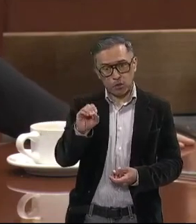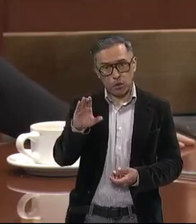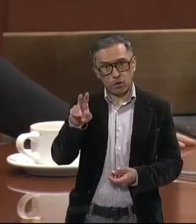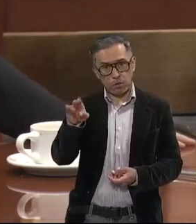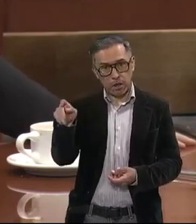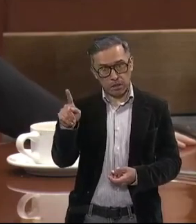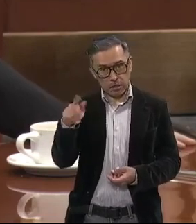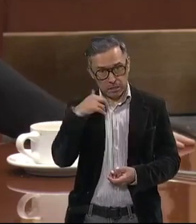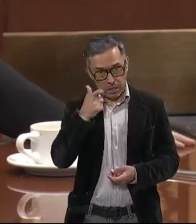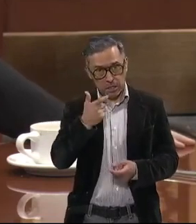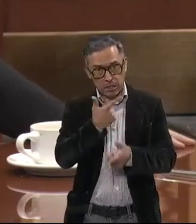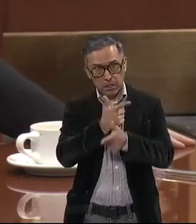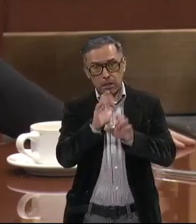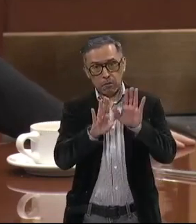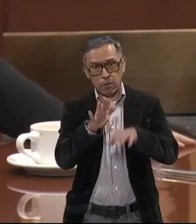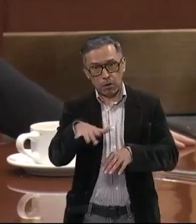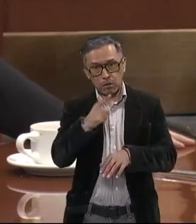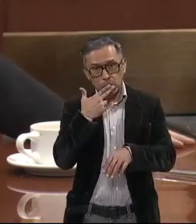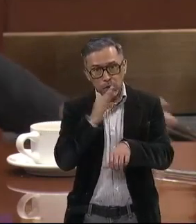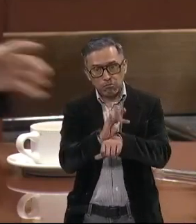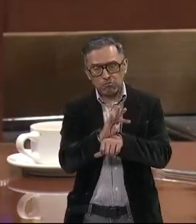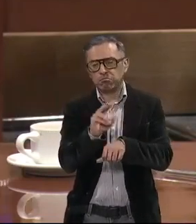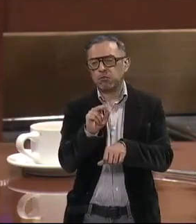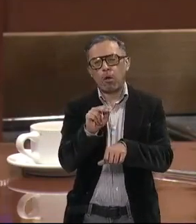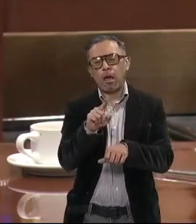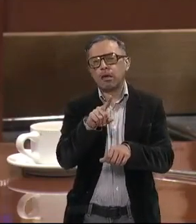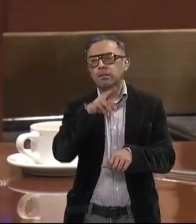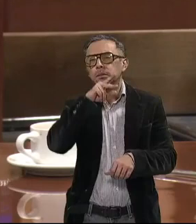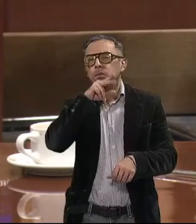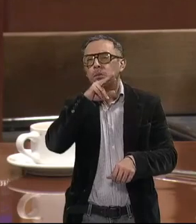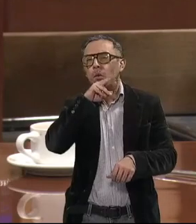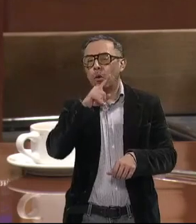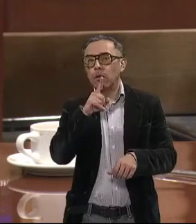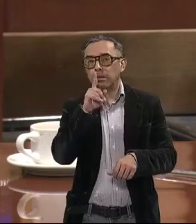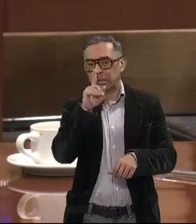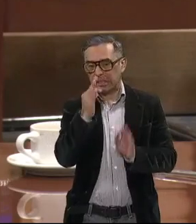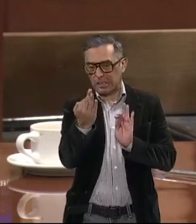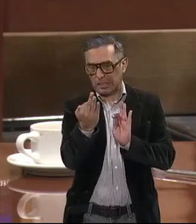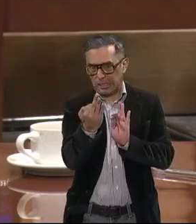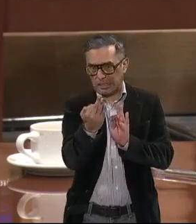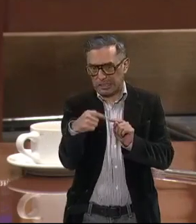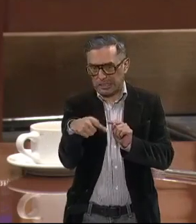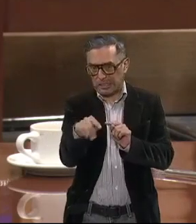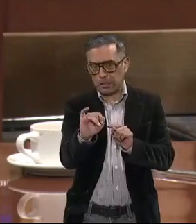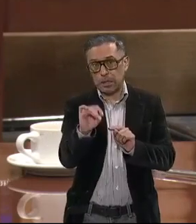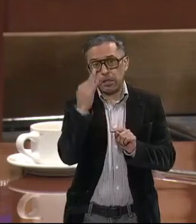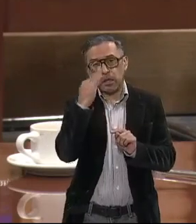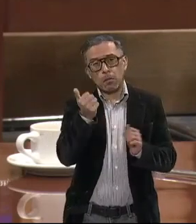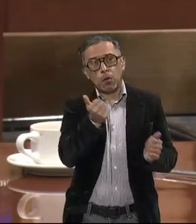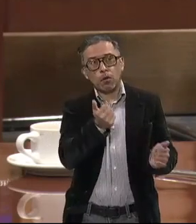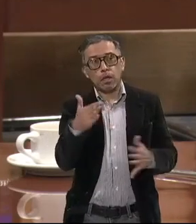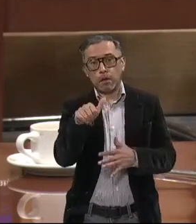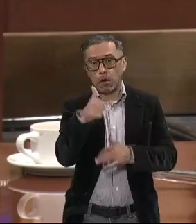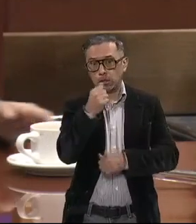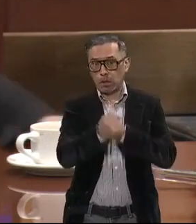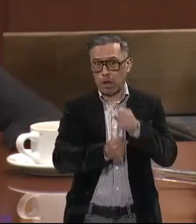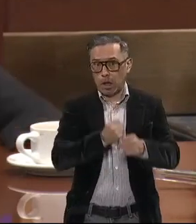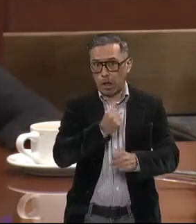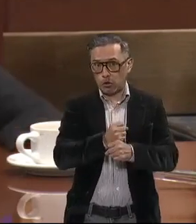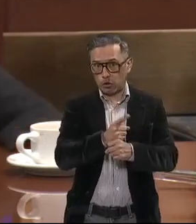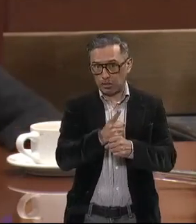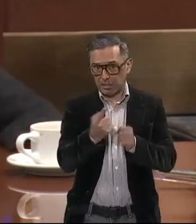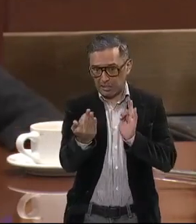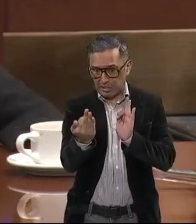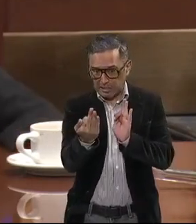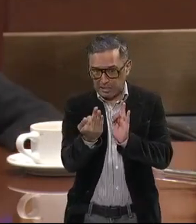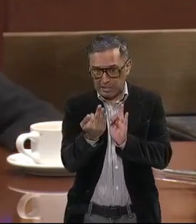le preocupa que estando a unos días de ahora sí, después de 11 años, terminar su cargo,